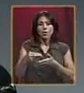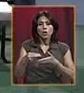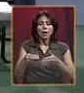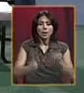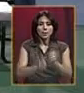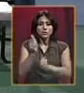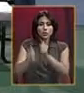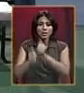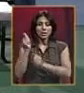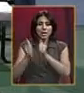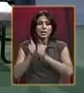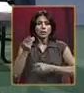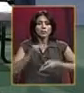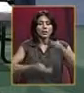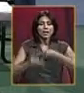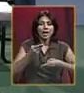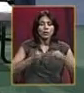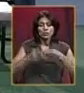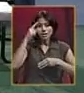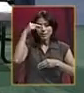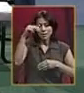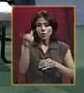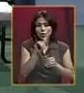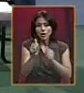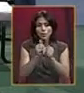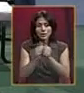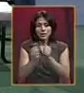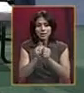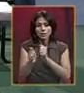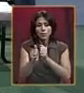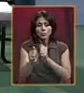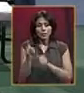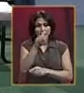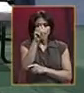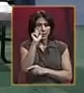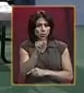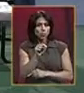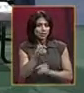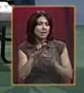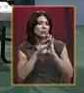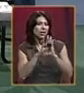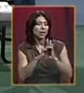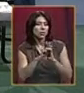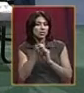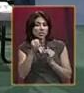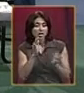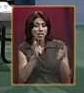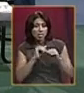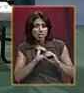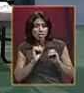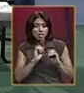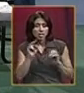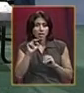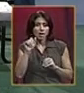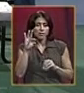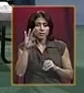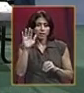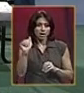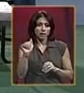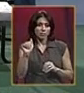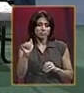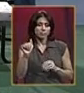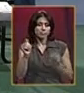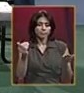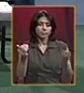era competitivo. La pregunta que la gente no se hace es, si no hubieran tenido NAFTA, México estaría, China peor. lo hubiera